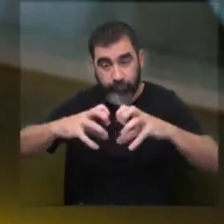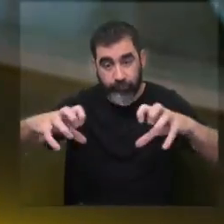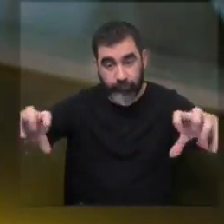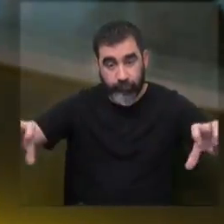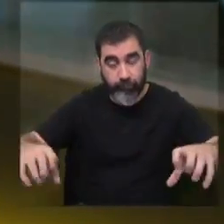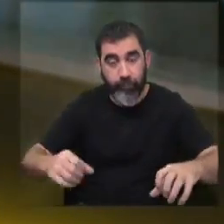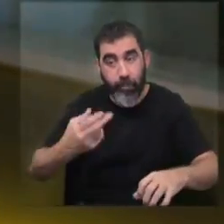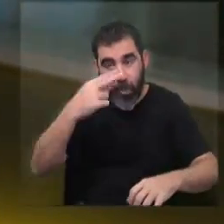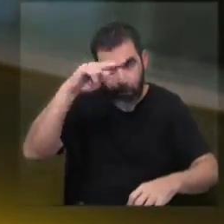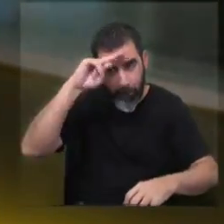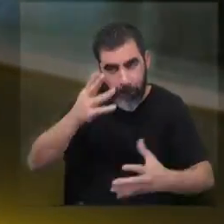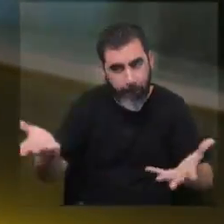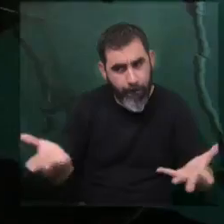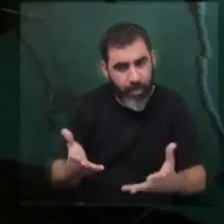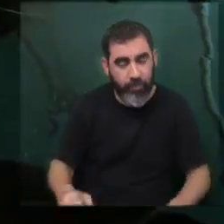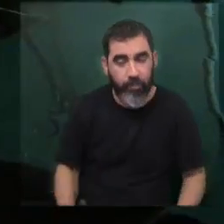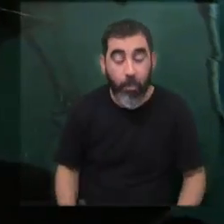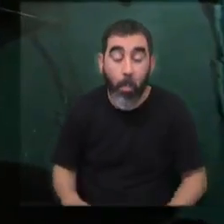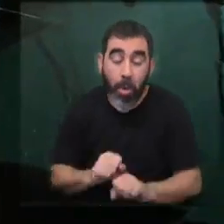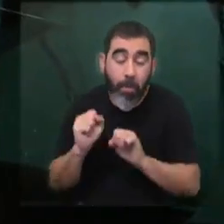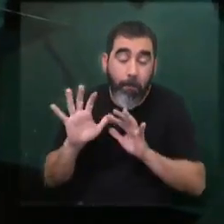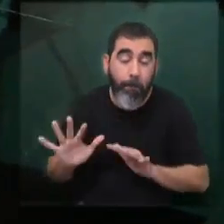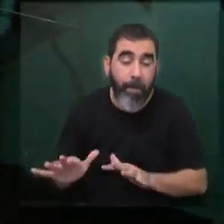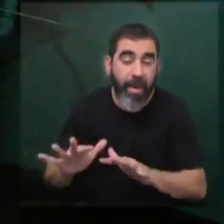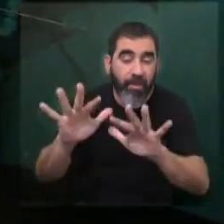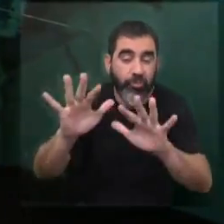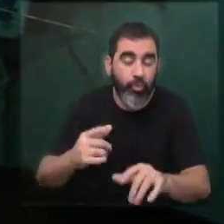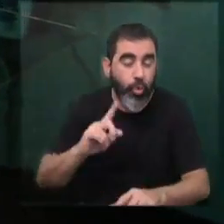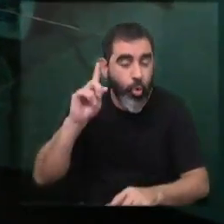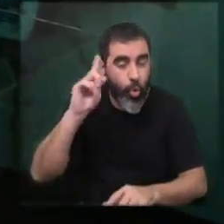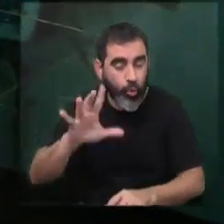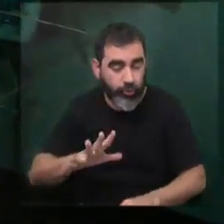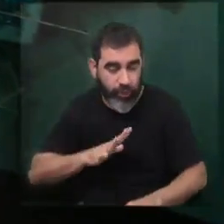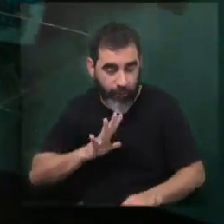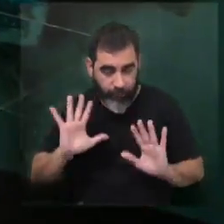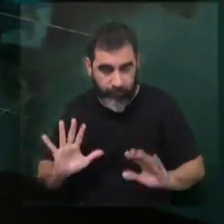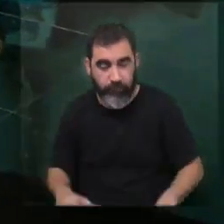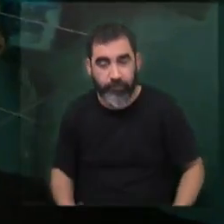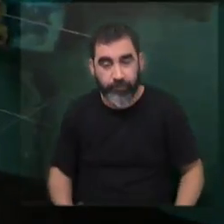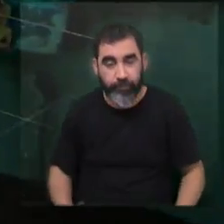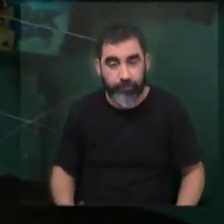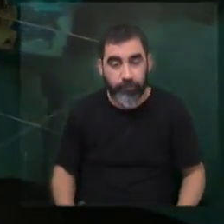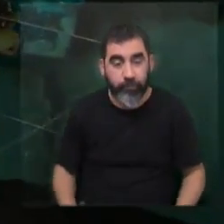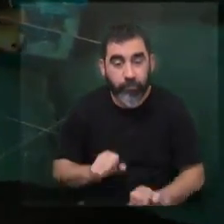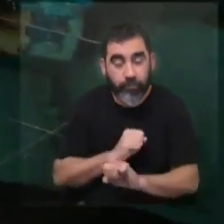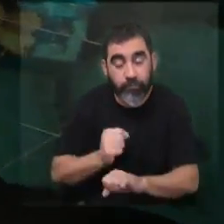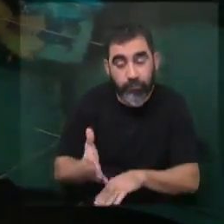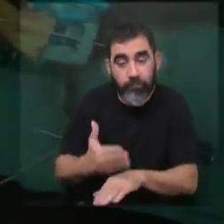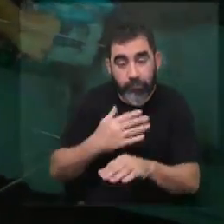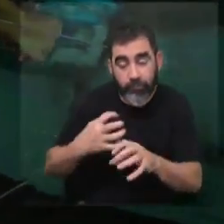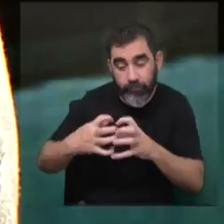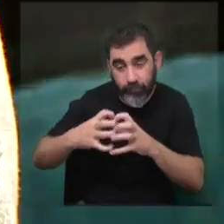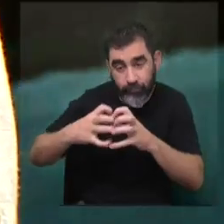explicación. Bueno, puede ser una migración, pero eso no está resuelto tampoco. Ajá. Porque podrían haber aparecido antes de que el Gondwana se abriera,